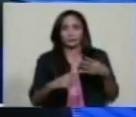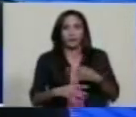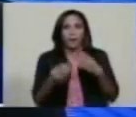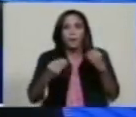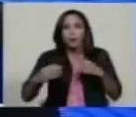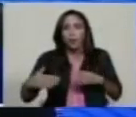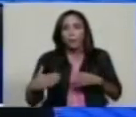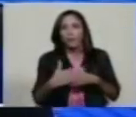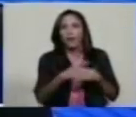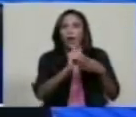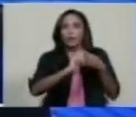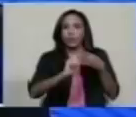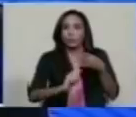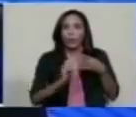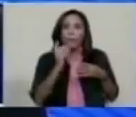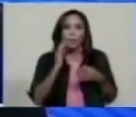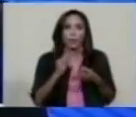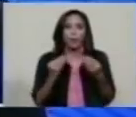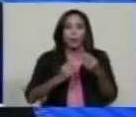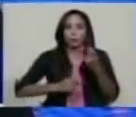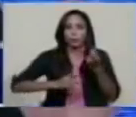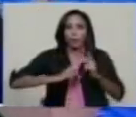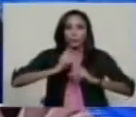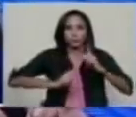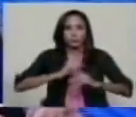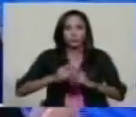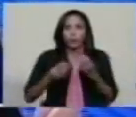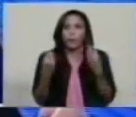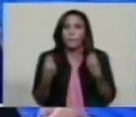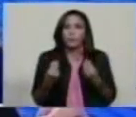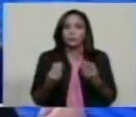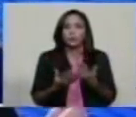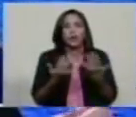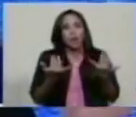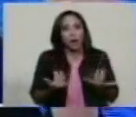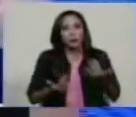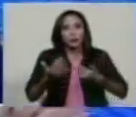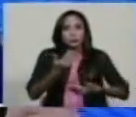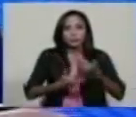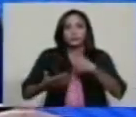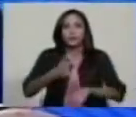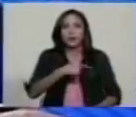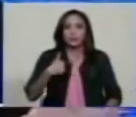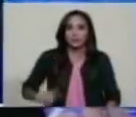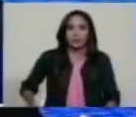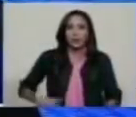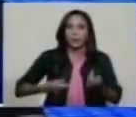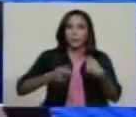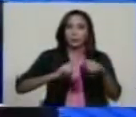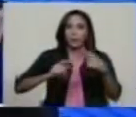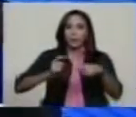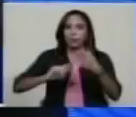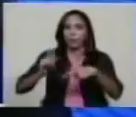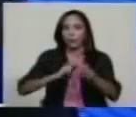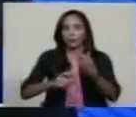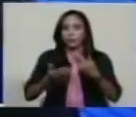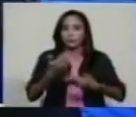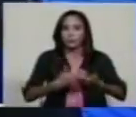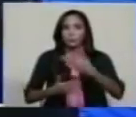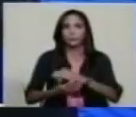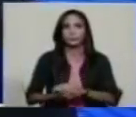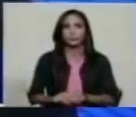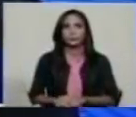etcétera. Una gran cantidad de productos pesqueros que hoy son altamente demandados por China y que inclusive, presidente, y aquí lo hemos